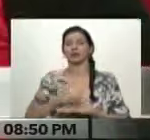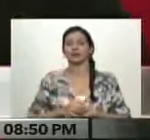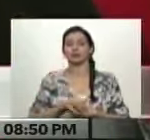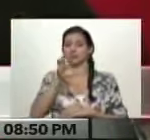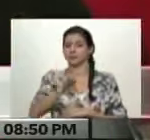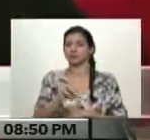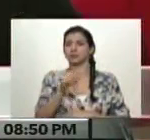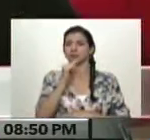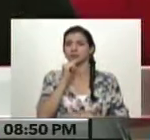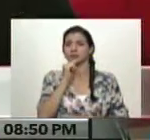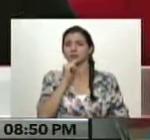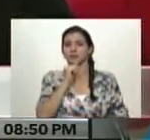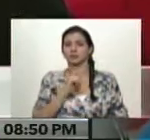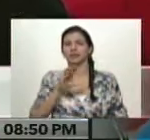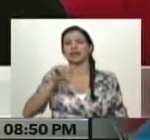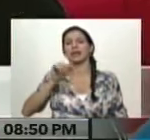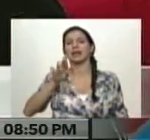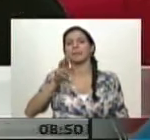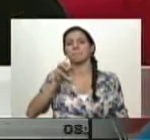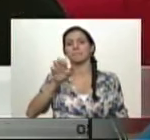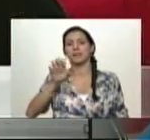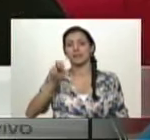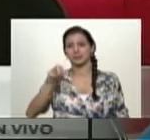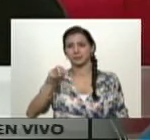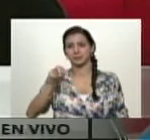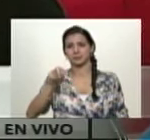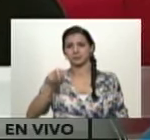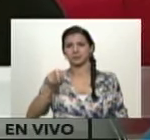diputada en jefa Carmen Meléndez.